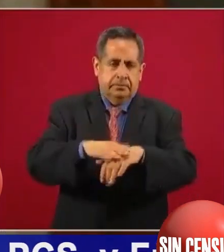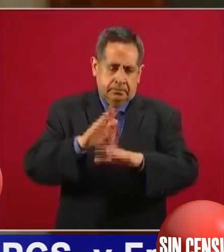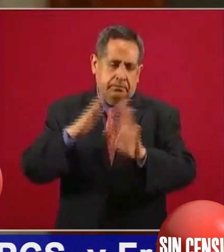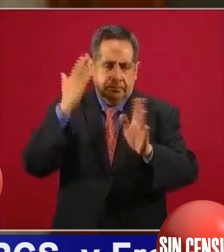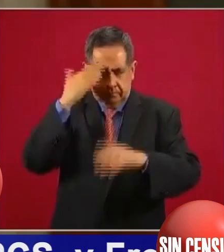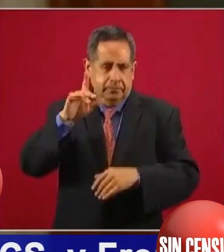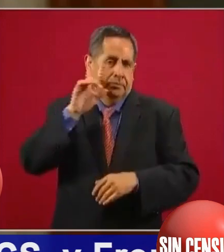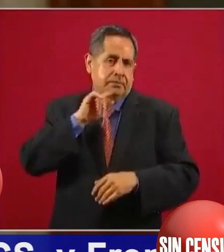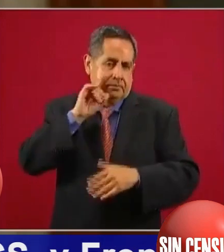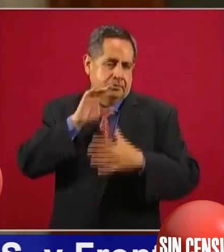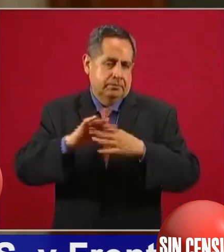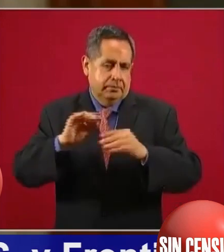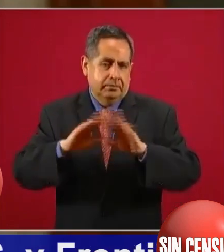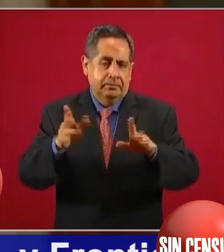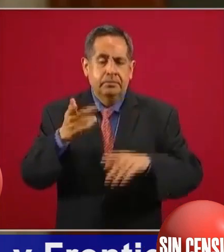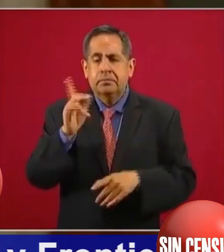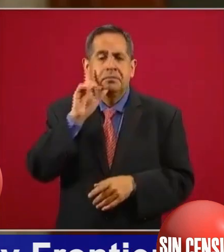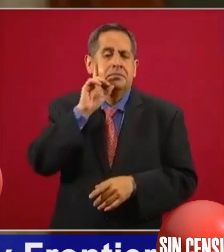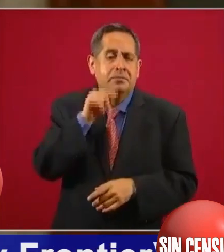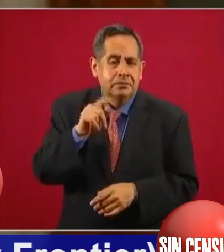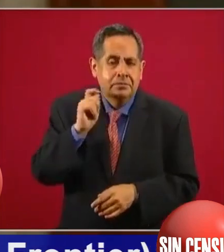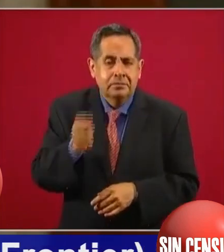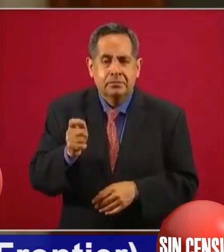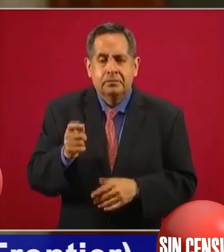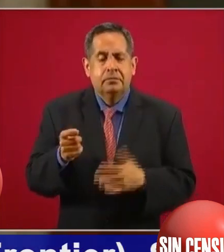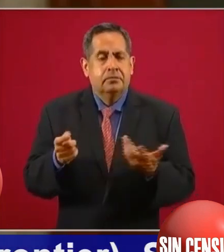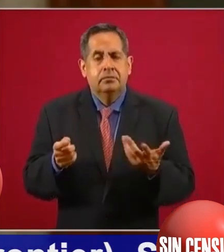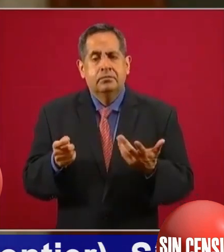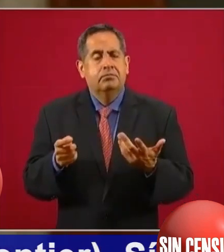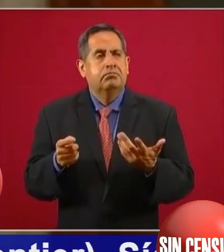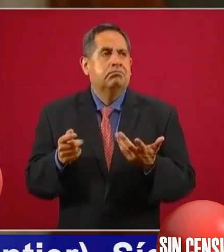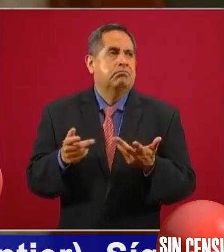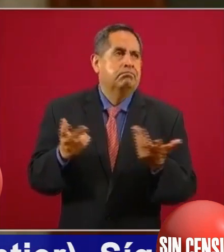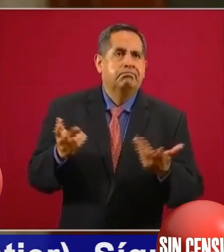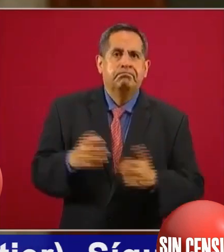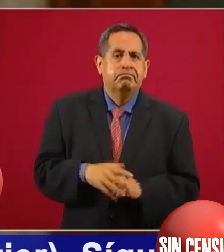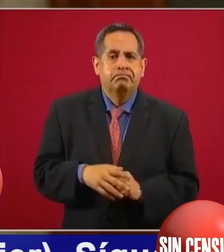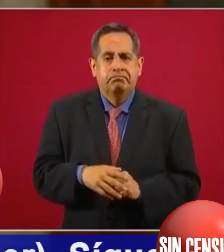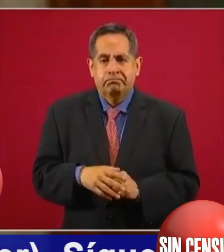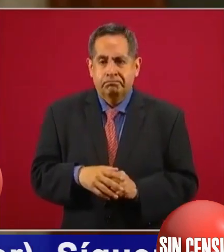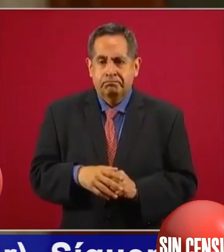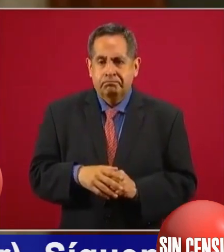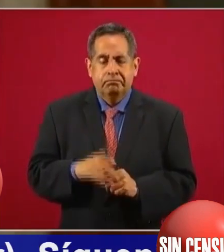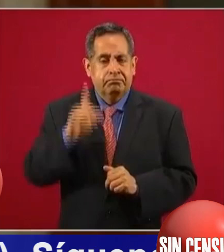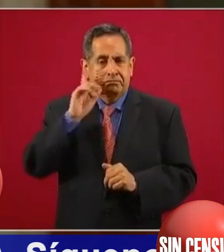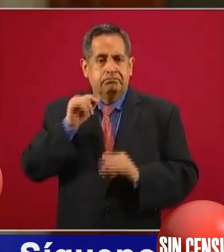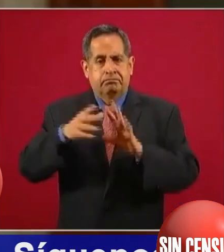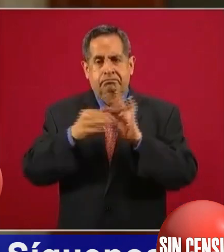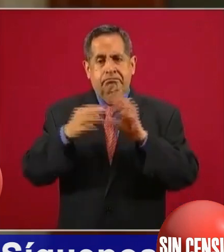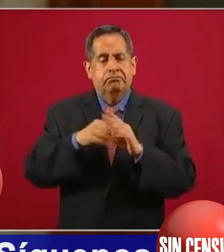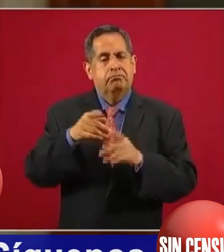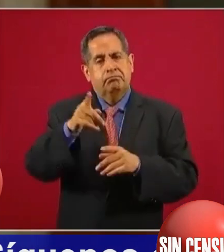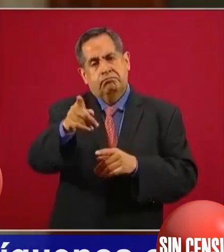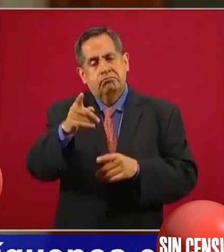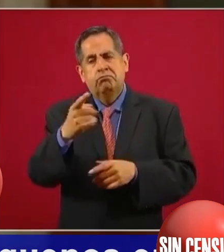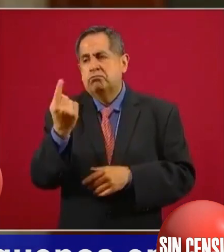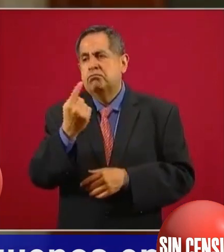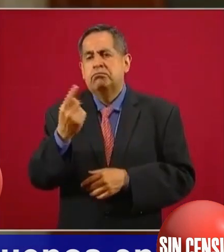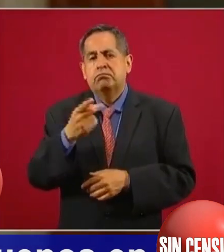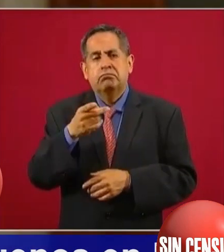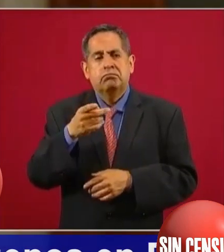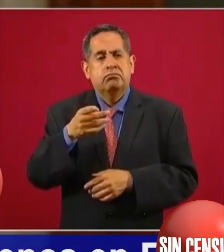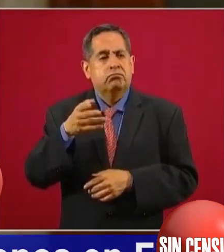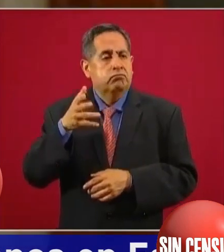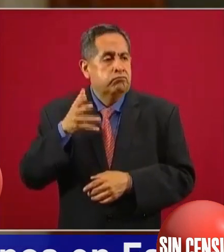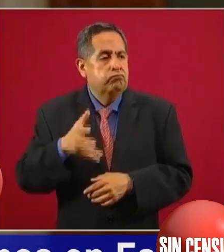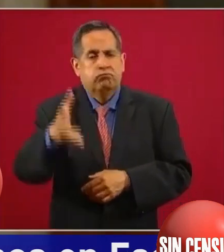hablar, pero un poquito sobre cuáles serían algunas acciones que va a tomar su gobierno para poder